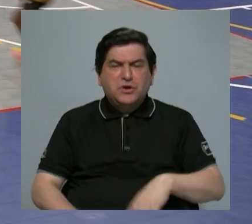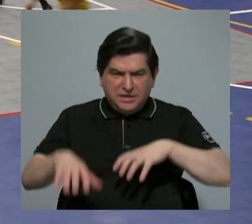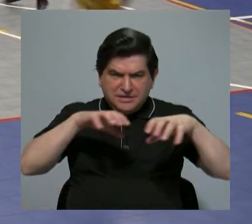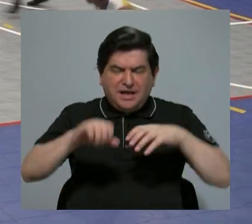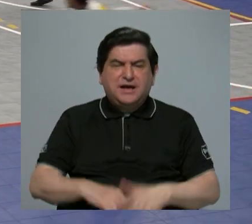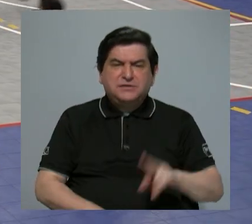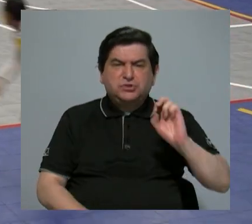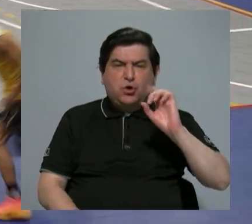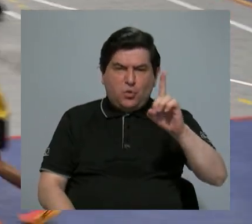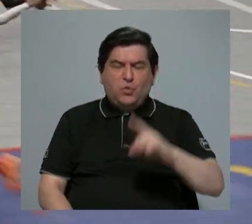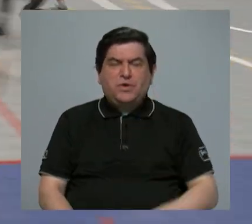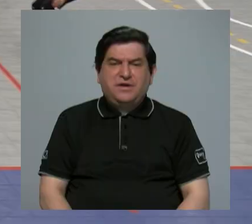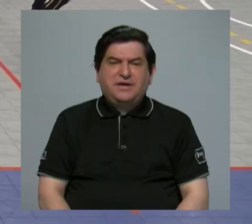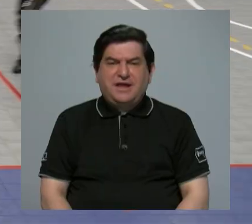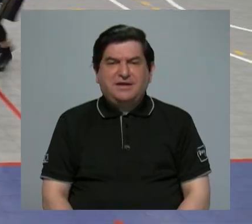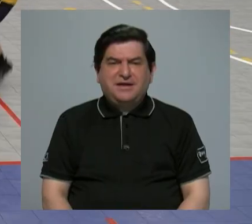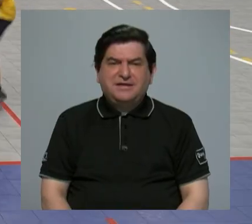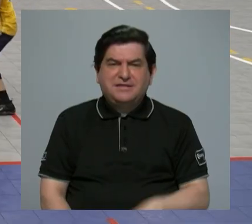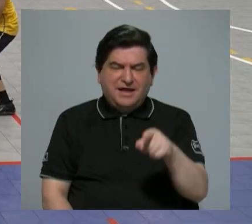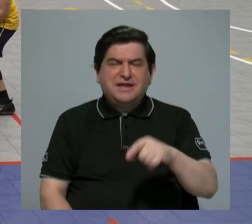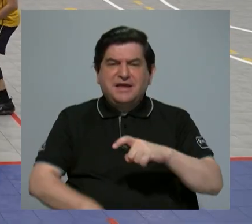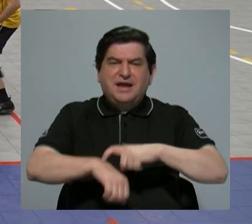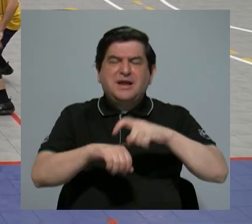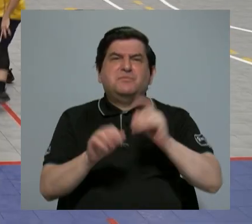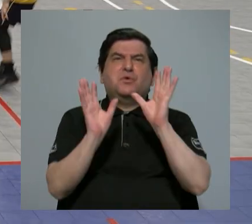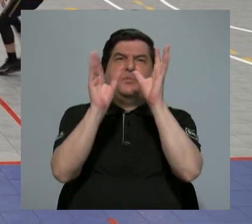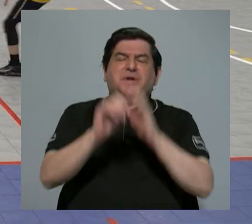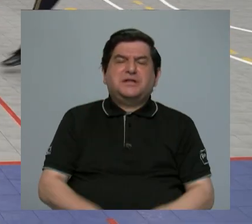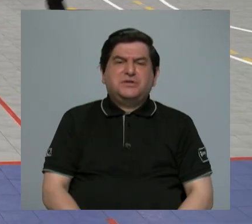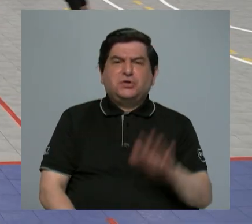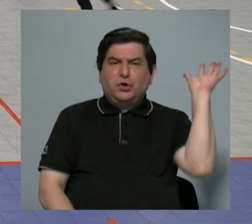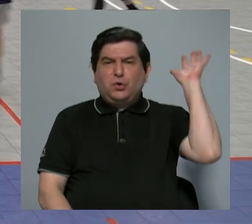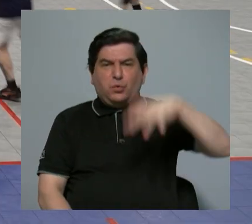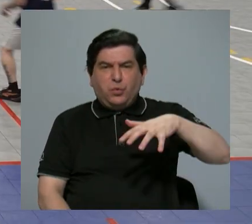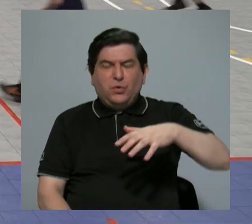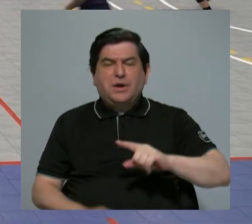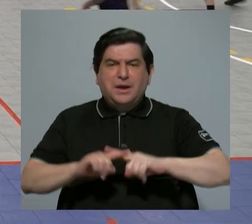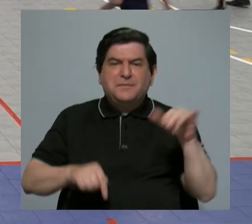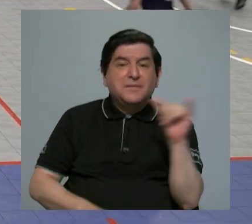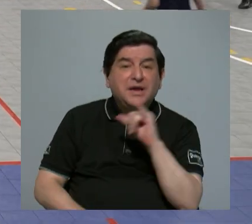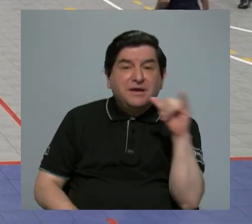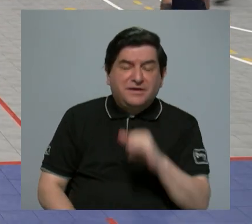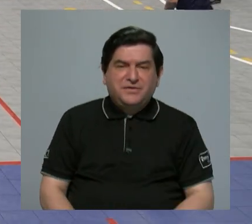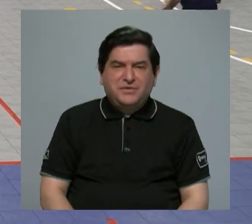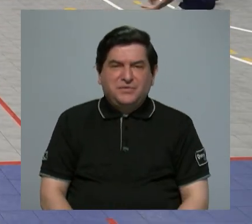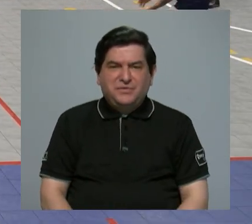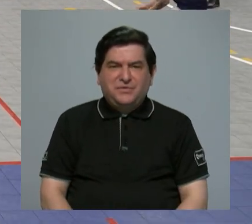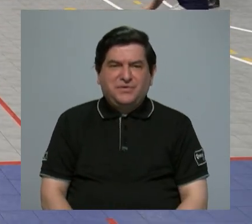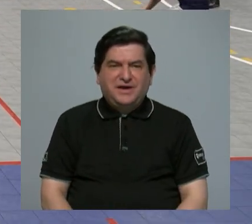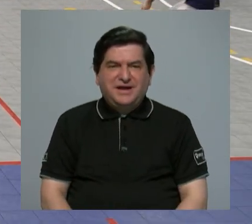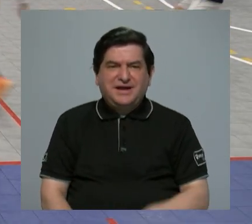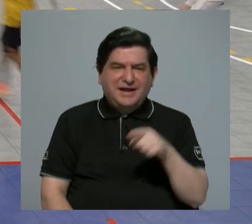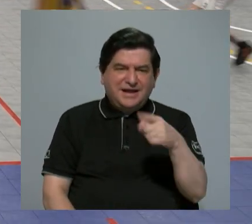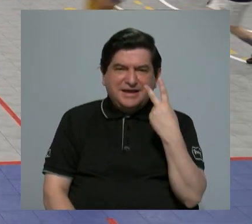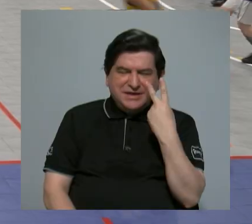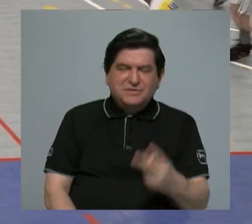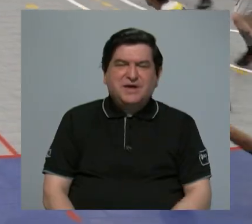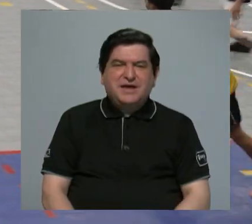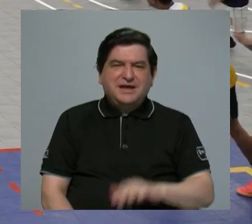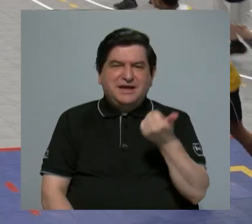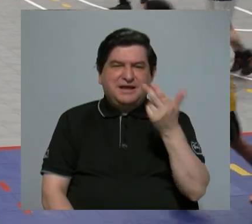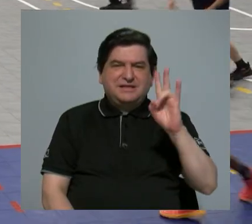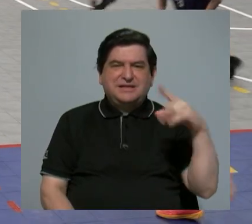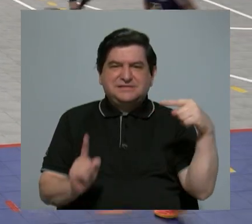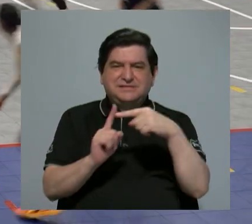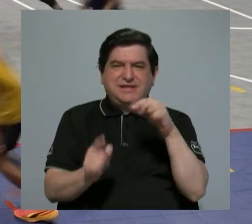UNED ahí como de calle, ¿verdad? En el amague de colocación y más bien rematado, pero de nuevo, ahí en el más 5, 17-2 en